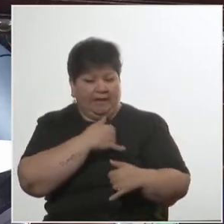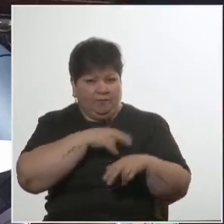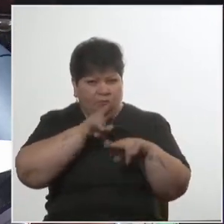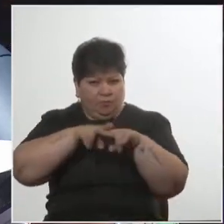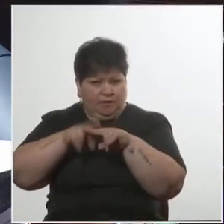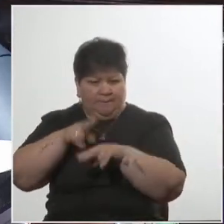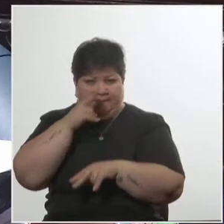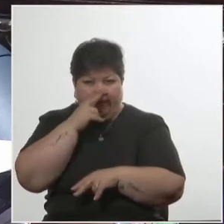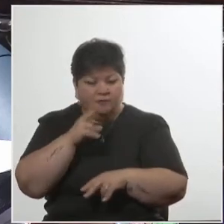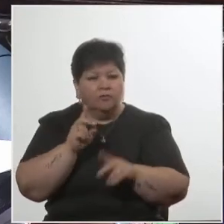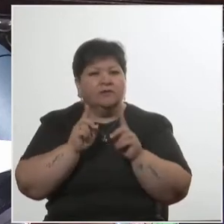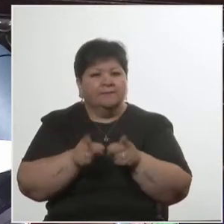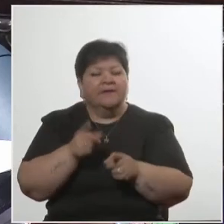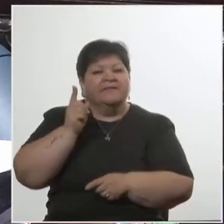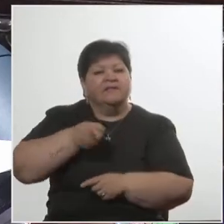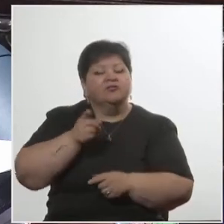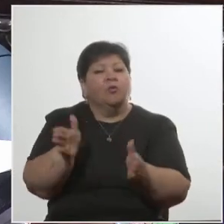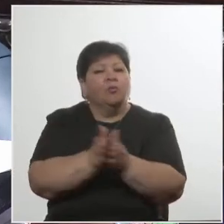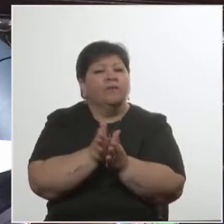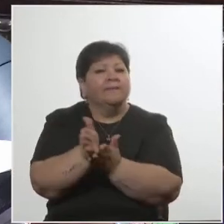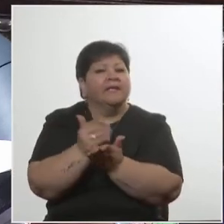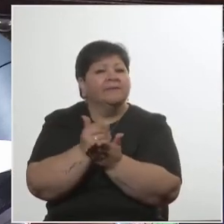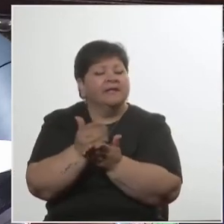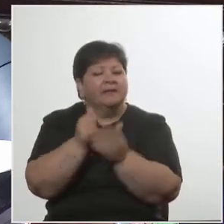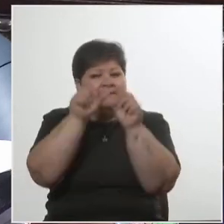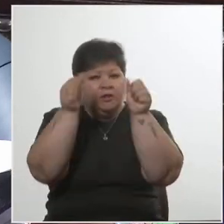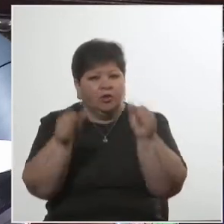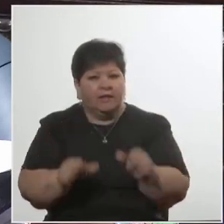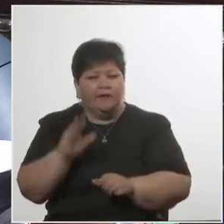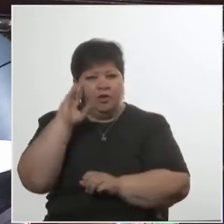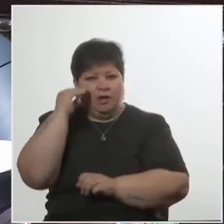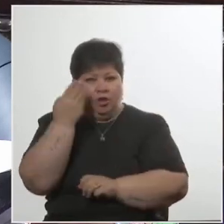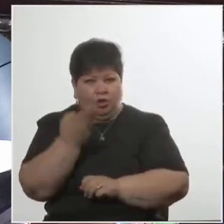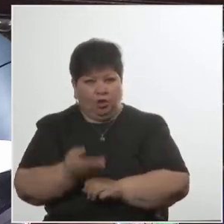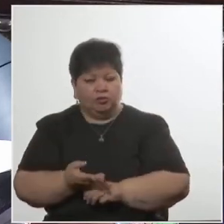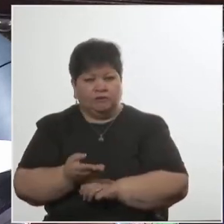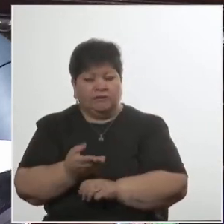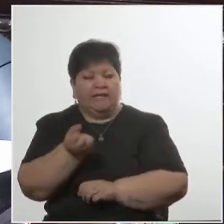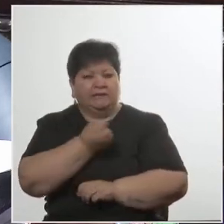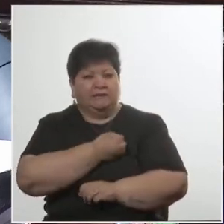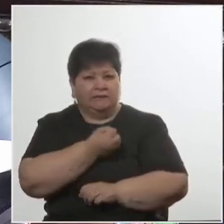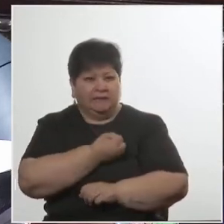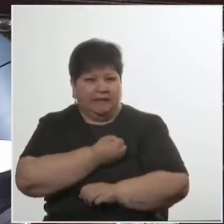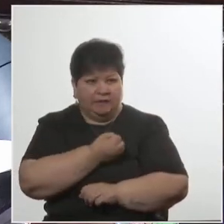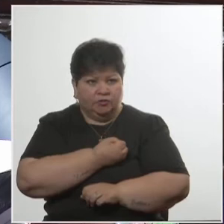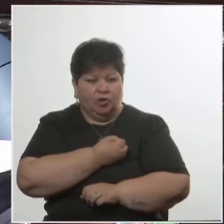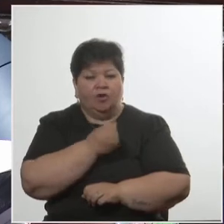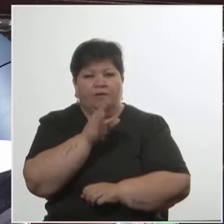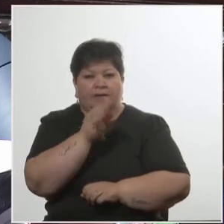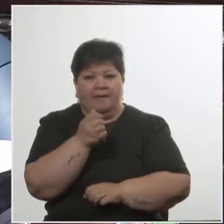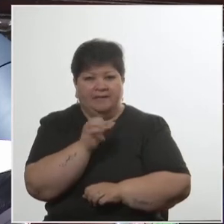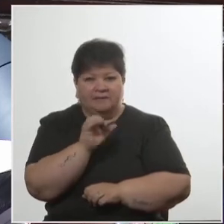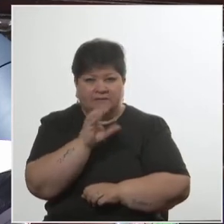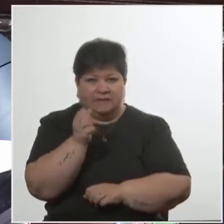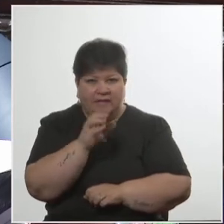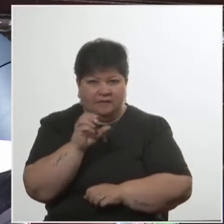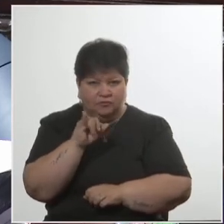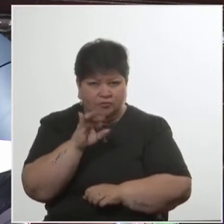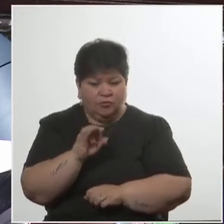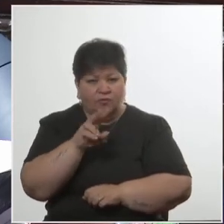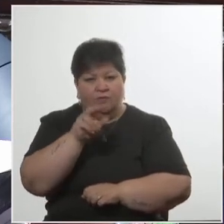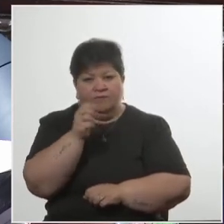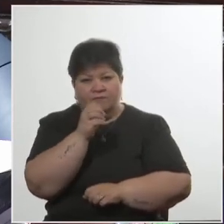decisiones de la junta departamental de Maldonado reconociendo el asesinato este de pascasio báez